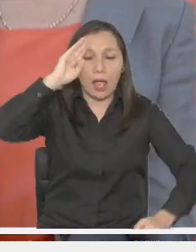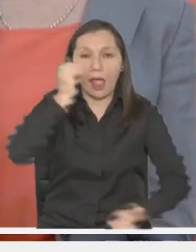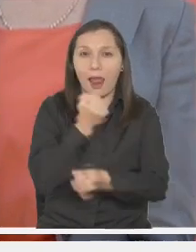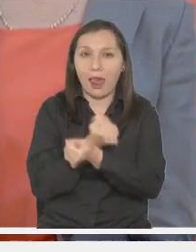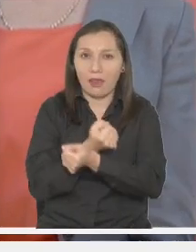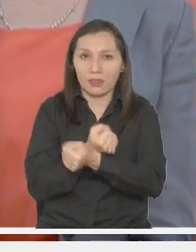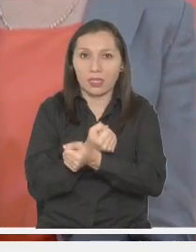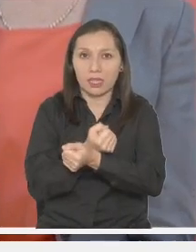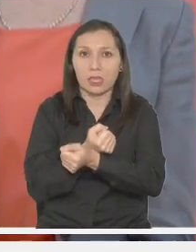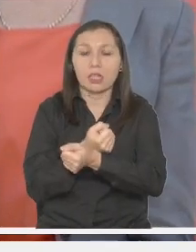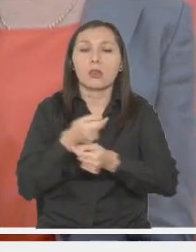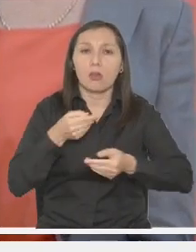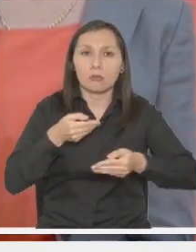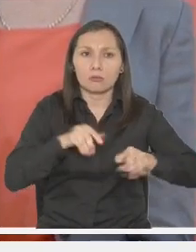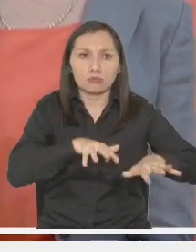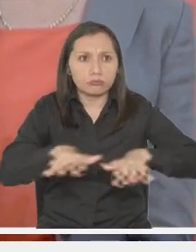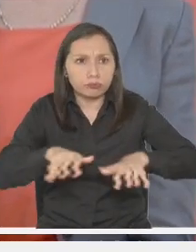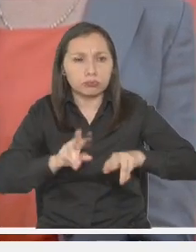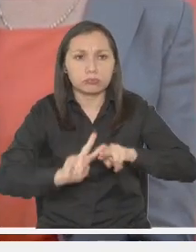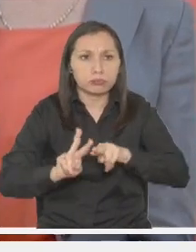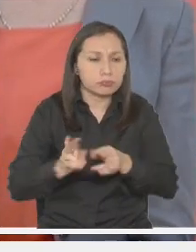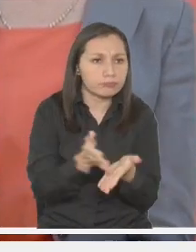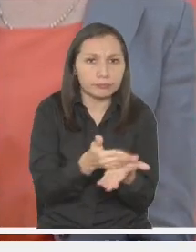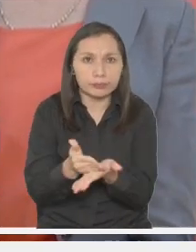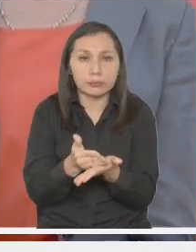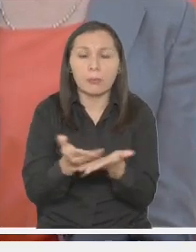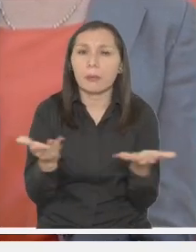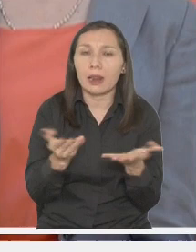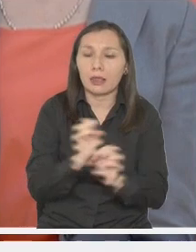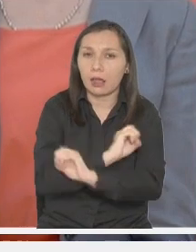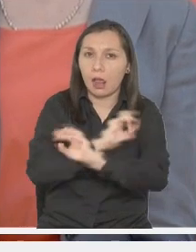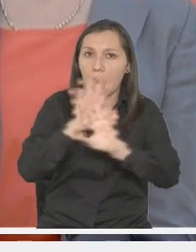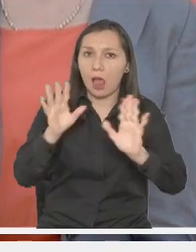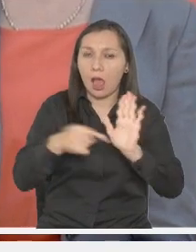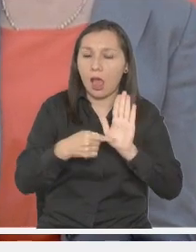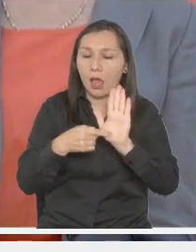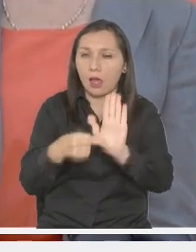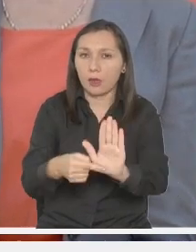Carabineros en procedimientos para que quede claro